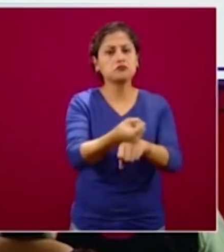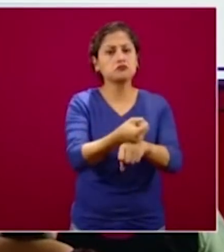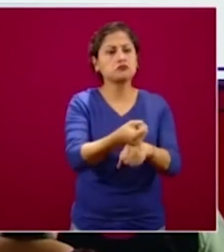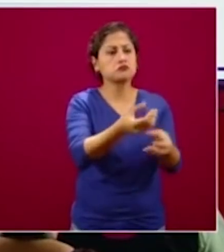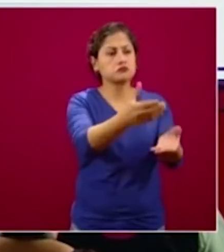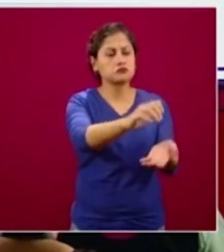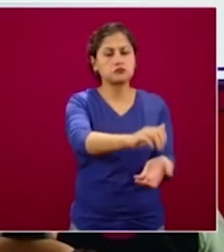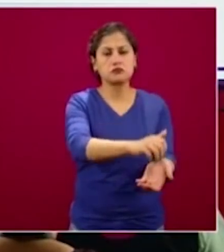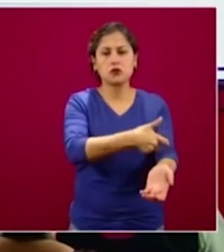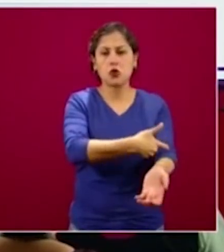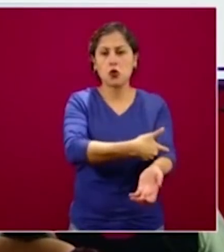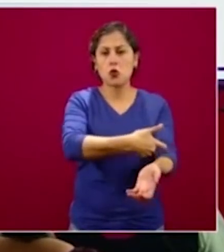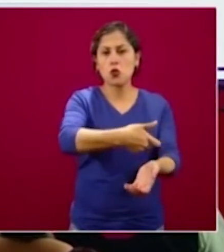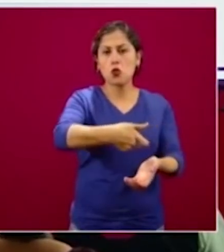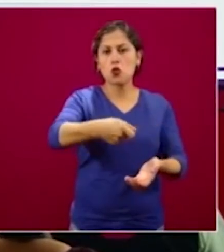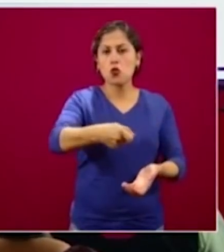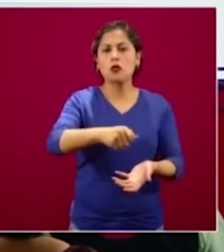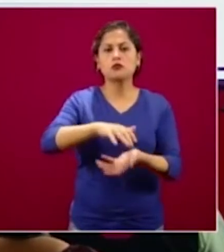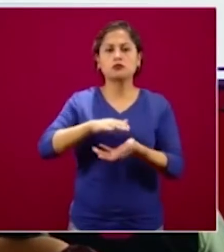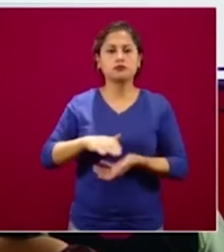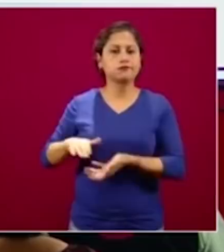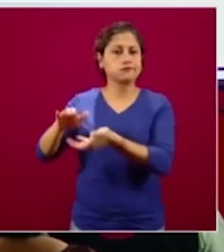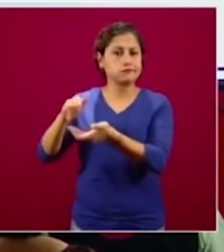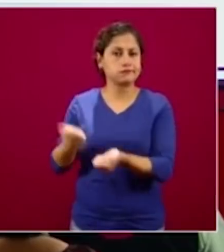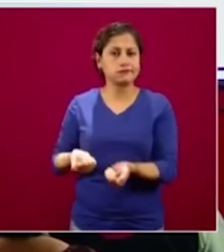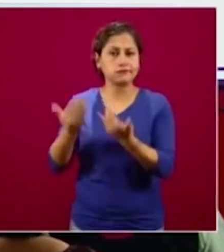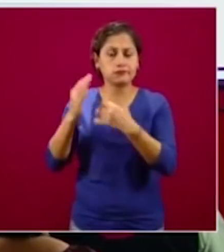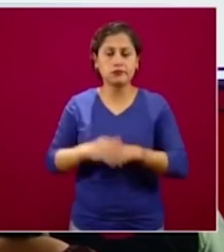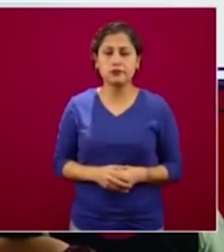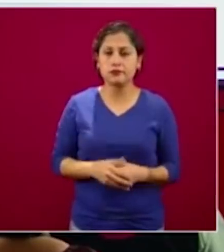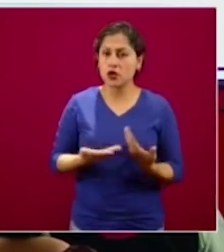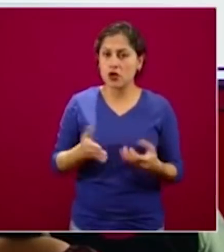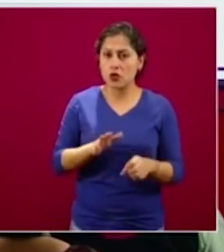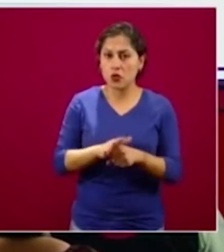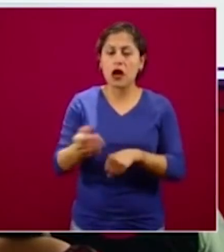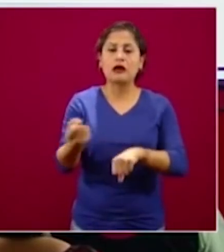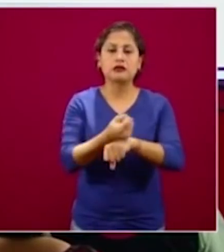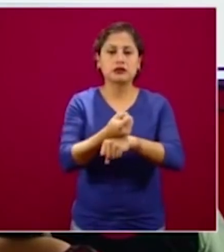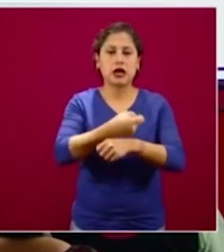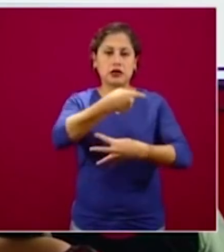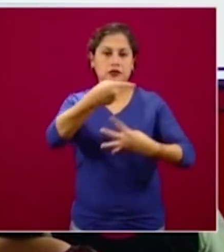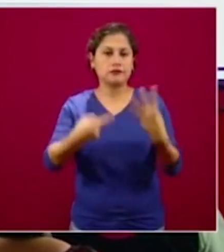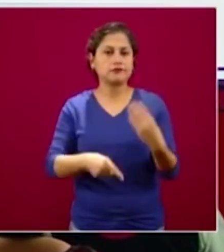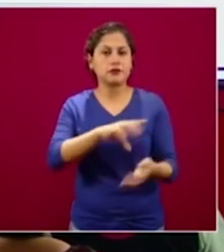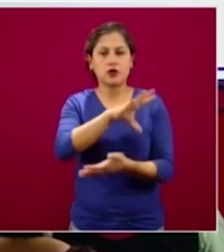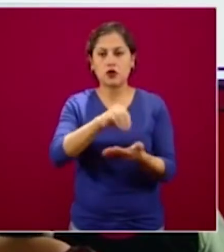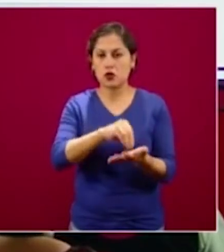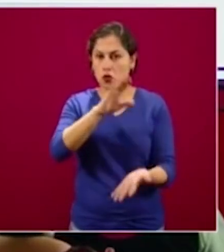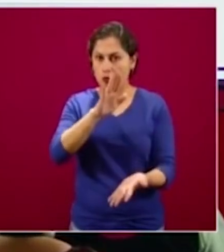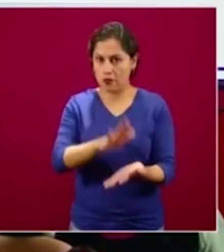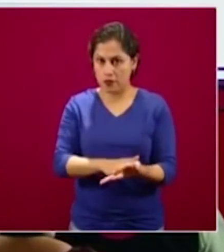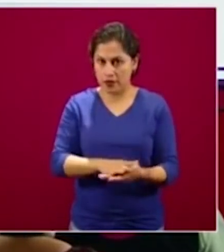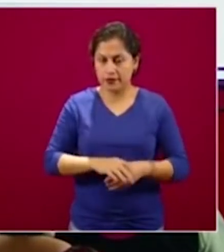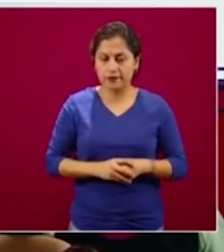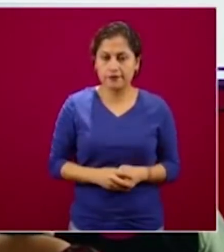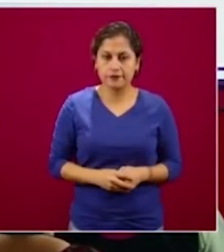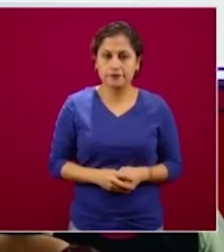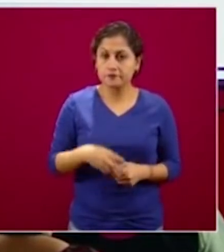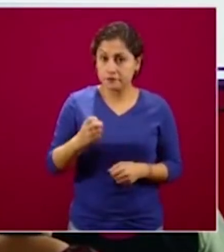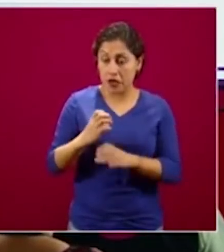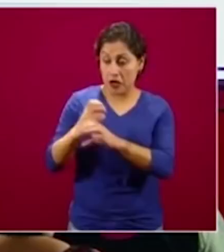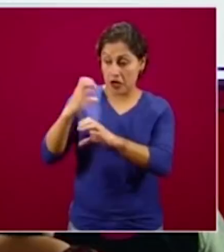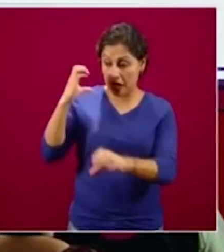móvil. ¿Qué tipo de donación de sangre se realiza? Sangre total. Es la única donación que se puede realizar en esta